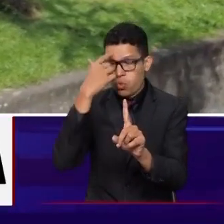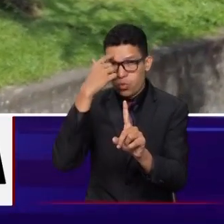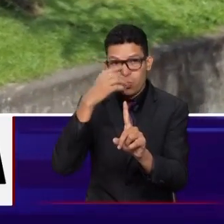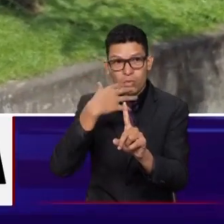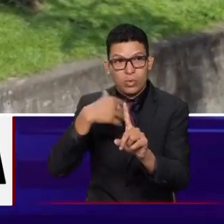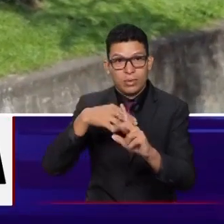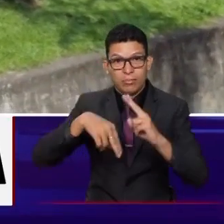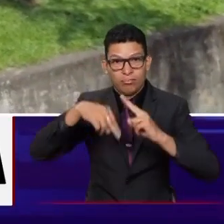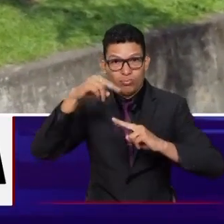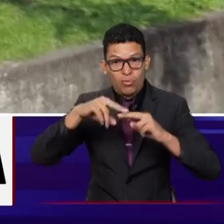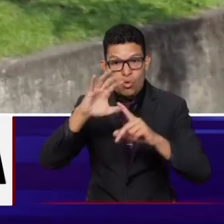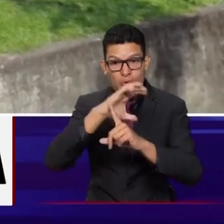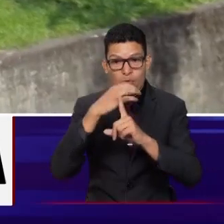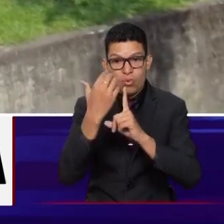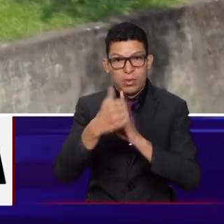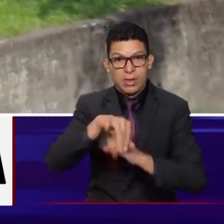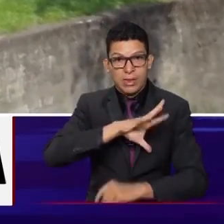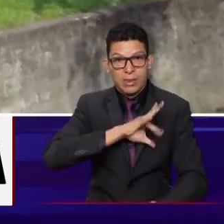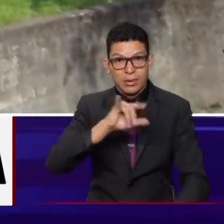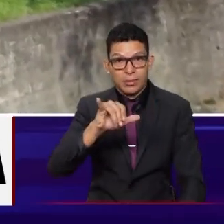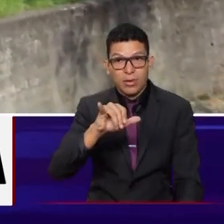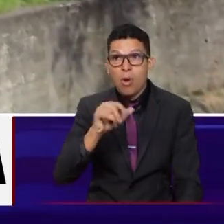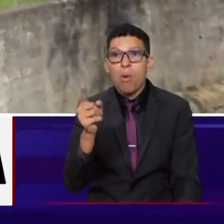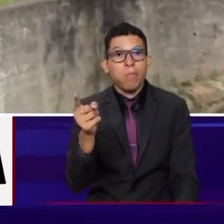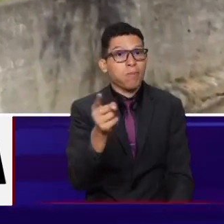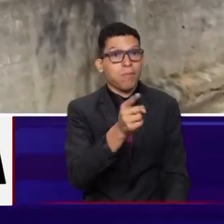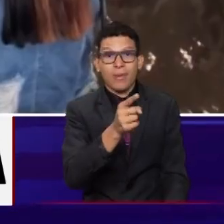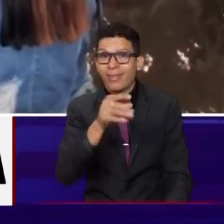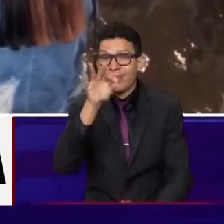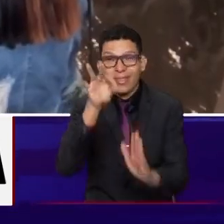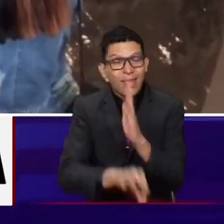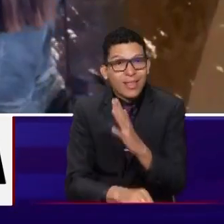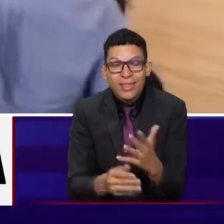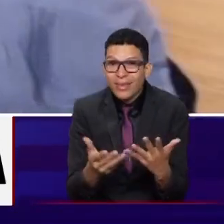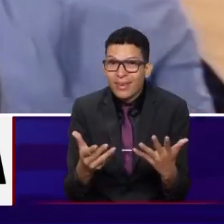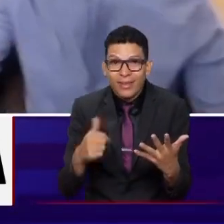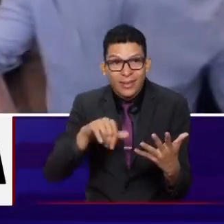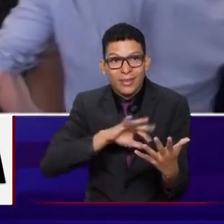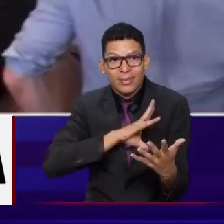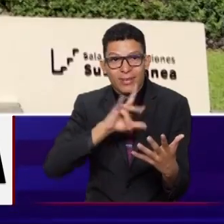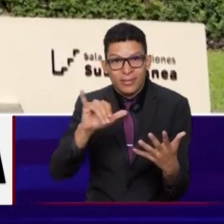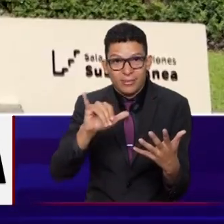y la cultura en Cali. No hay otro espacio como el Museo de La Tertulia en